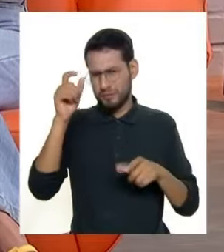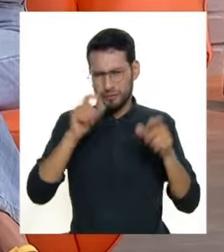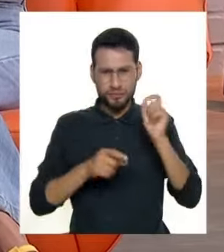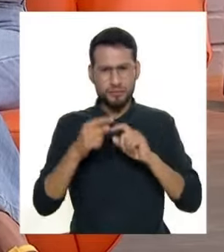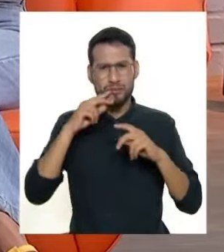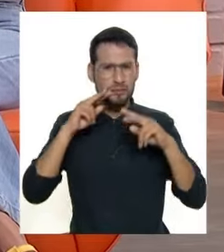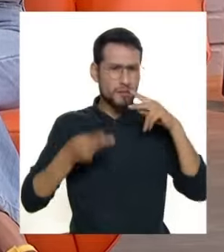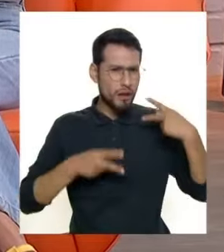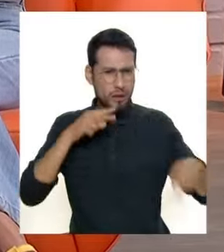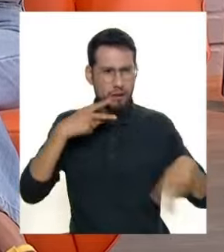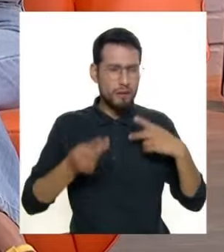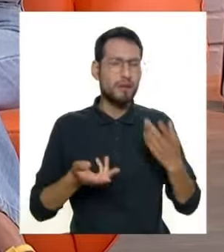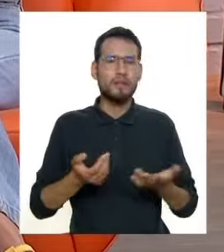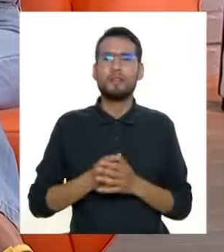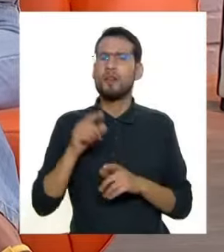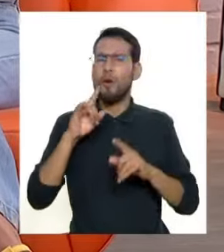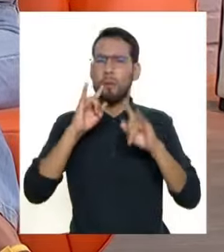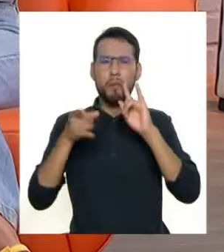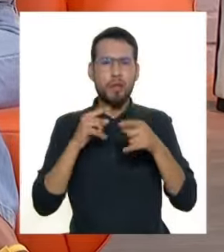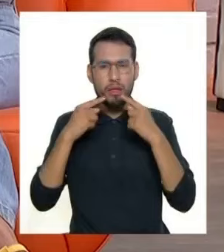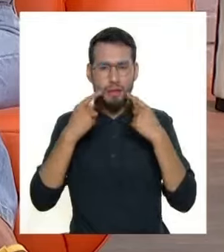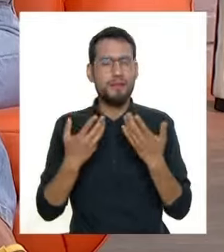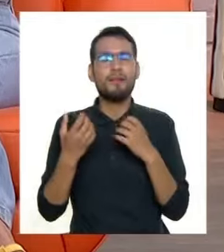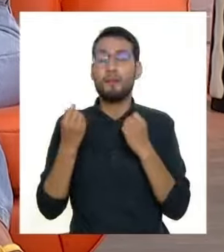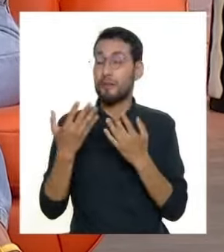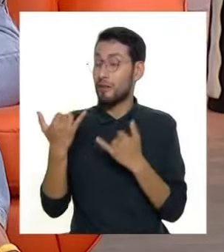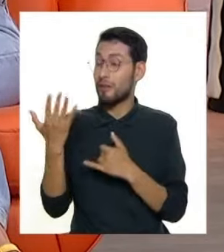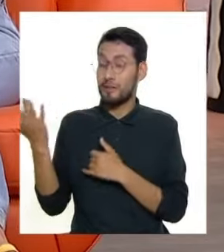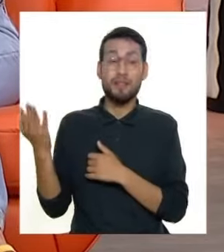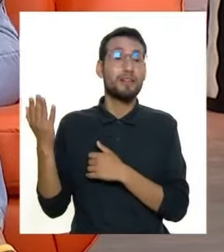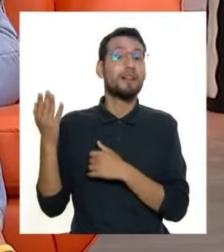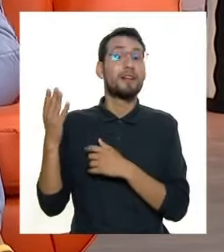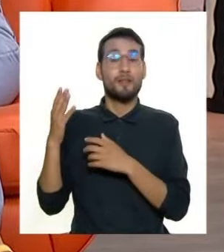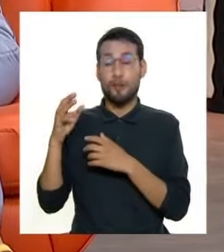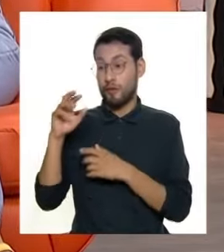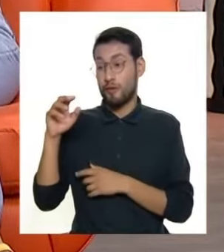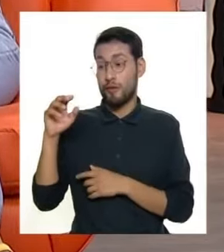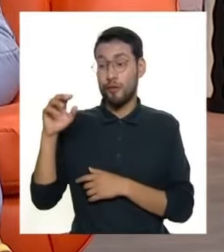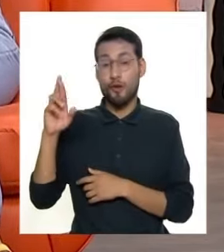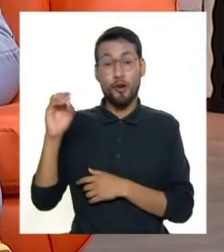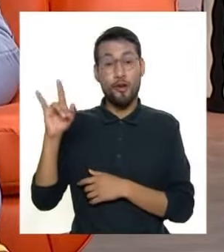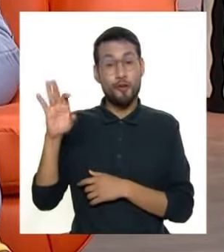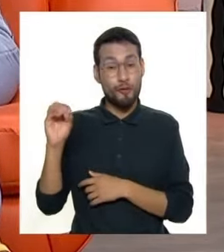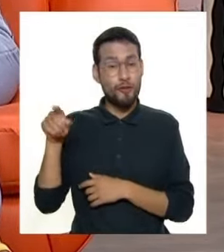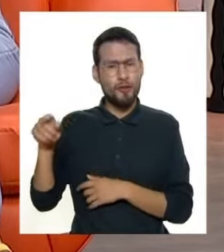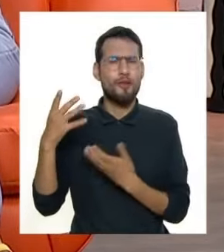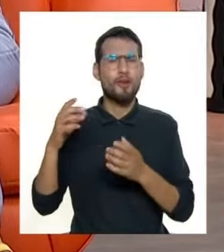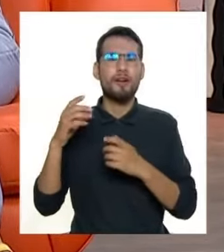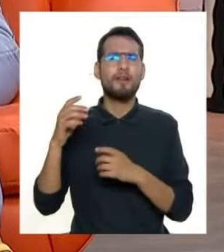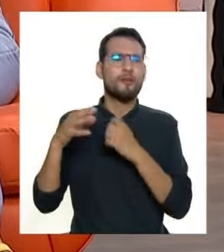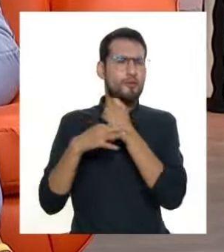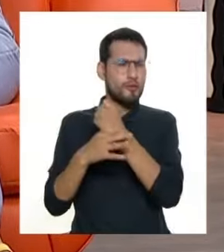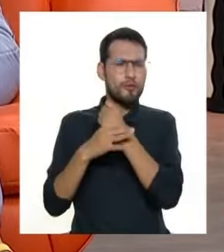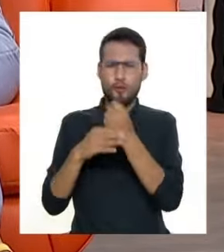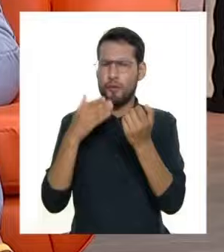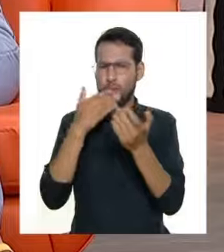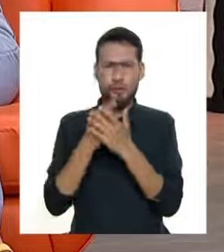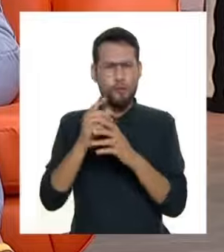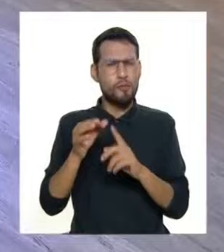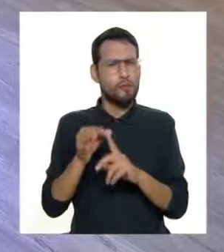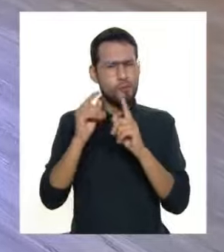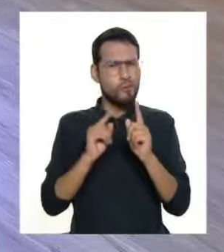piezas, sobre todo en el mundo rural. Y hoy día tenemos un invitado de lujo, al doctor Rodolfo Quesada. Él es odontólogo, periodoncista,